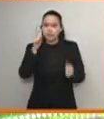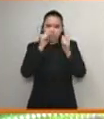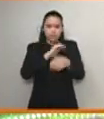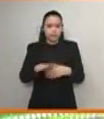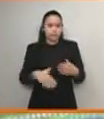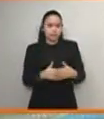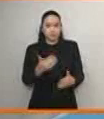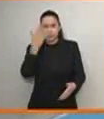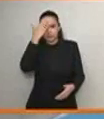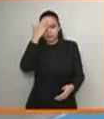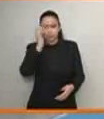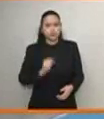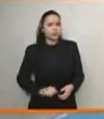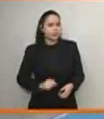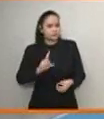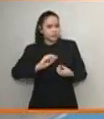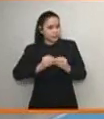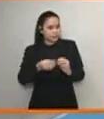muchísima suerte